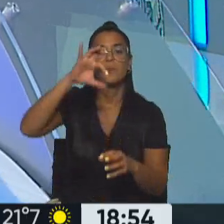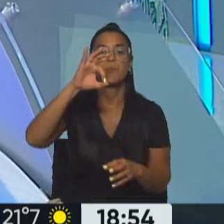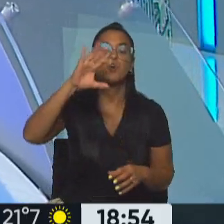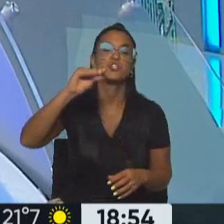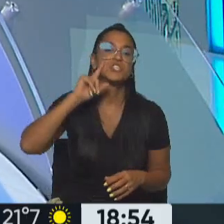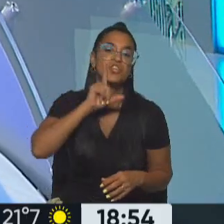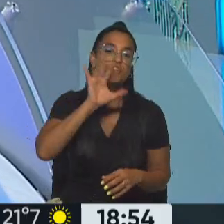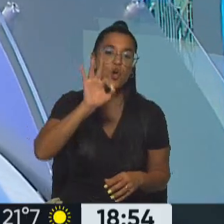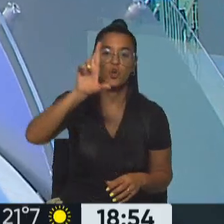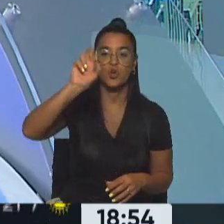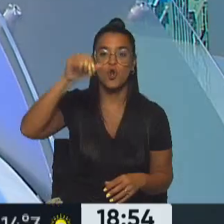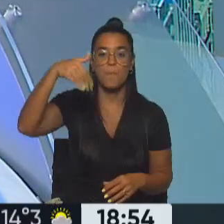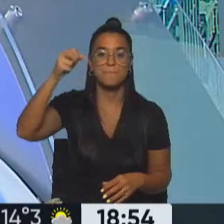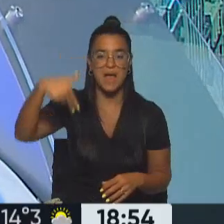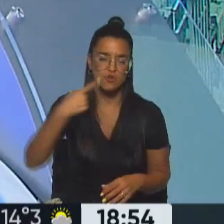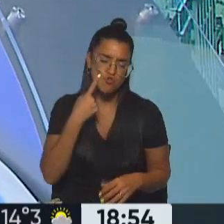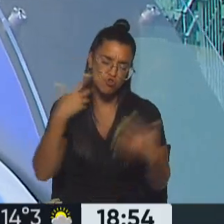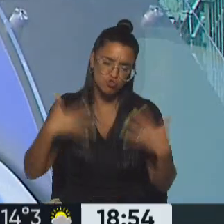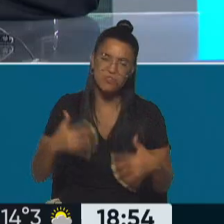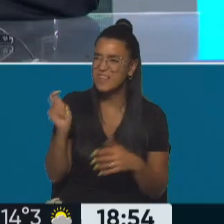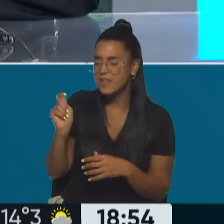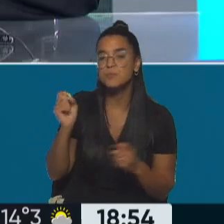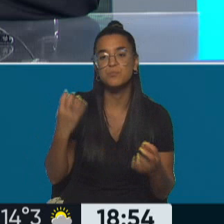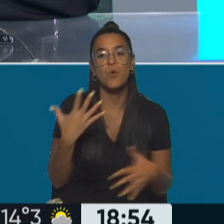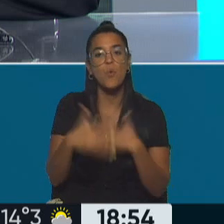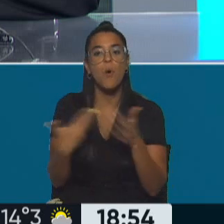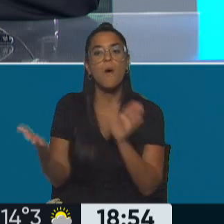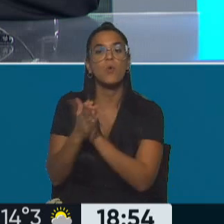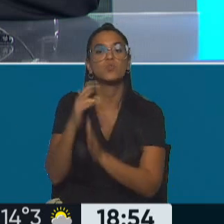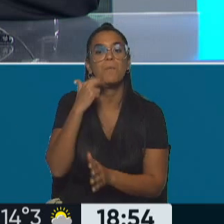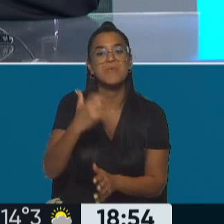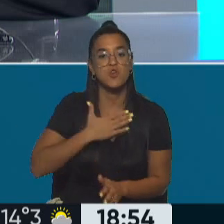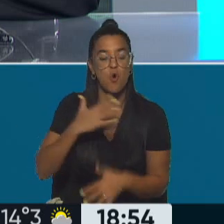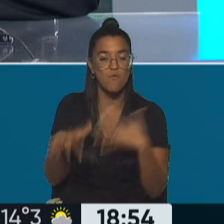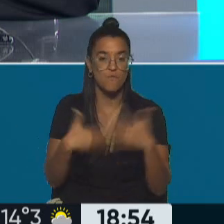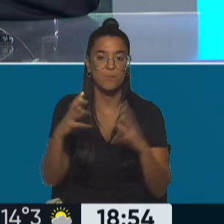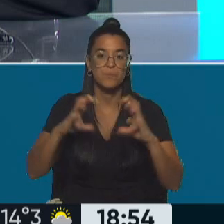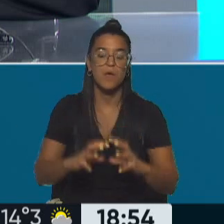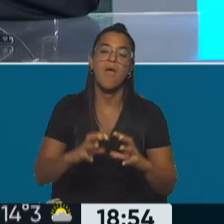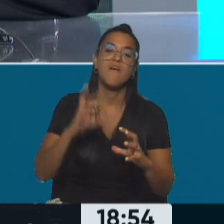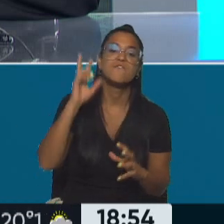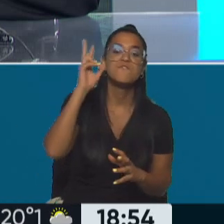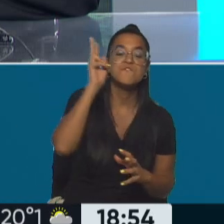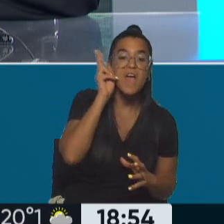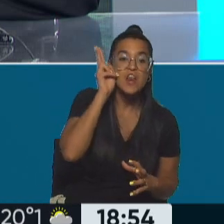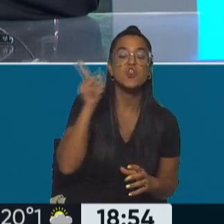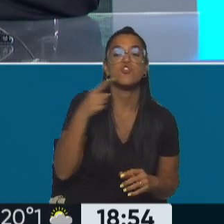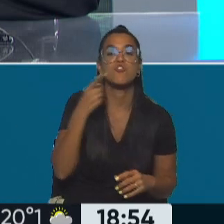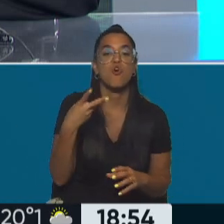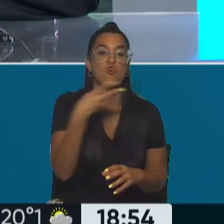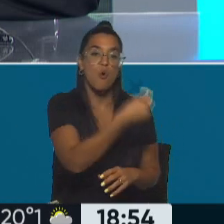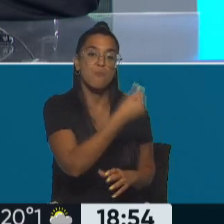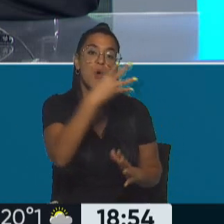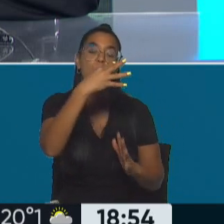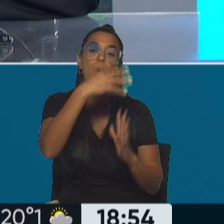Román este chico lo conozco muy bien porque jugaba conmigo al fútbol No sí en ferrocarril oeste lo acaba de comprar el